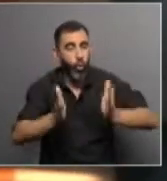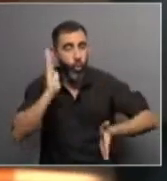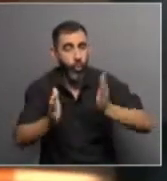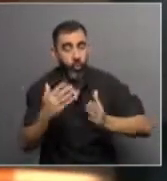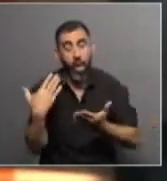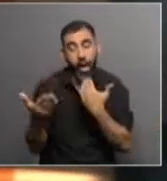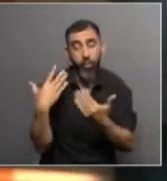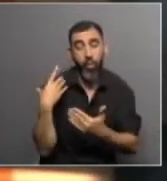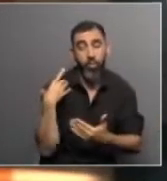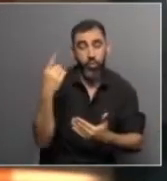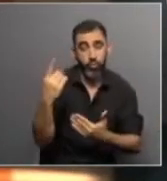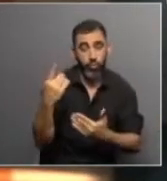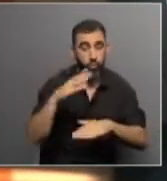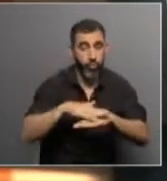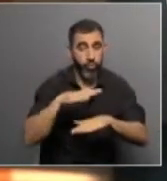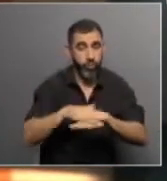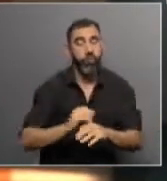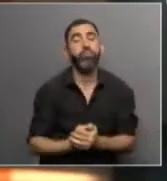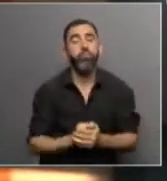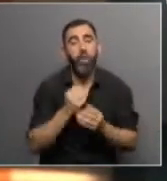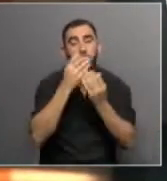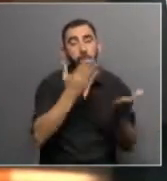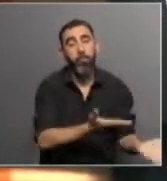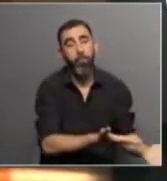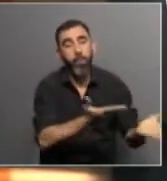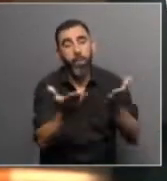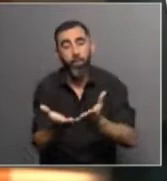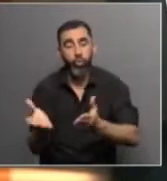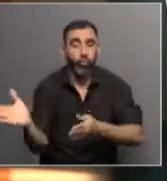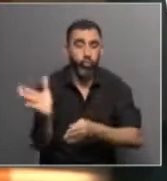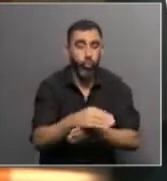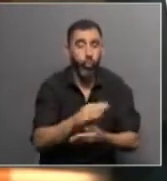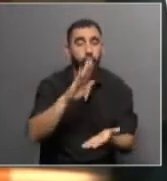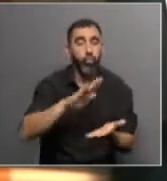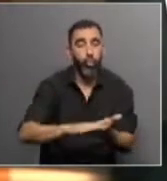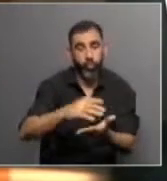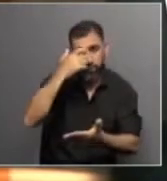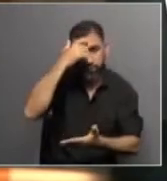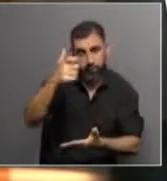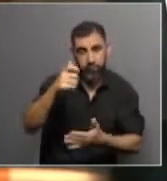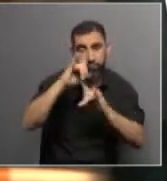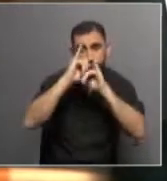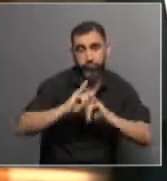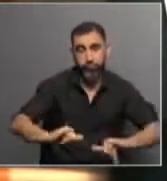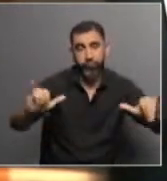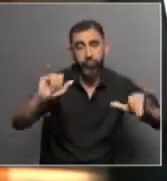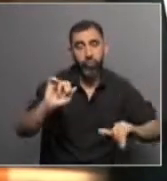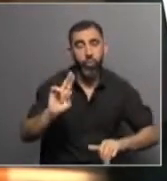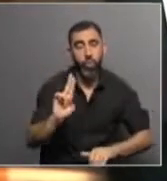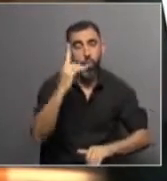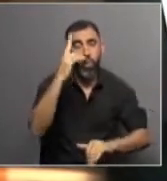su director, Pablo Casacuberta. Bienvenidas y bienvenidos a Sobre Ciencia, divulgando el Uruguay